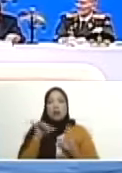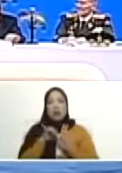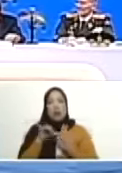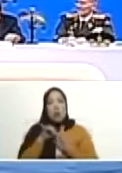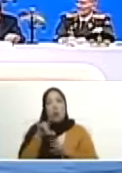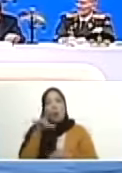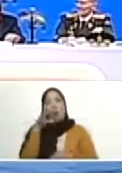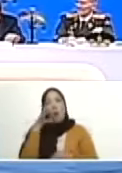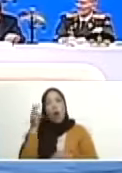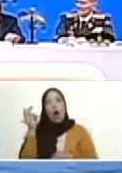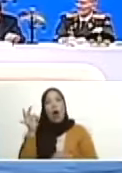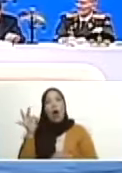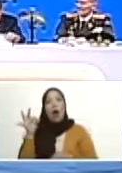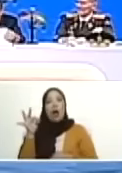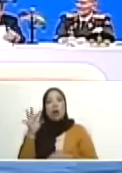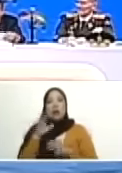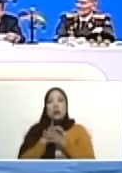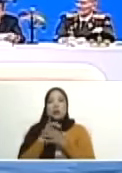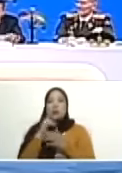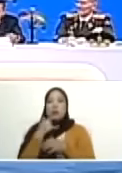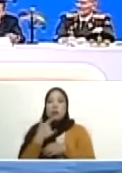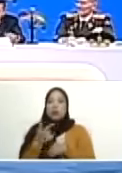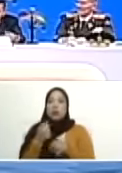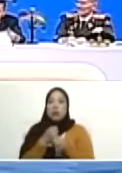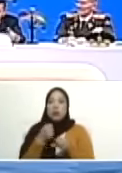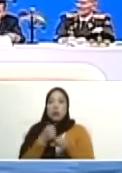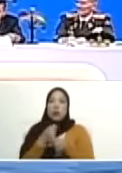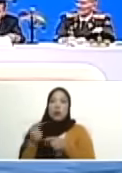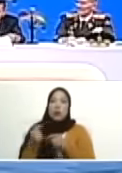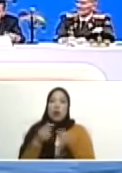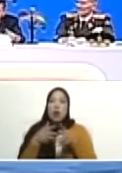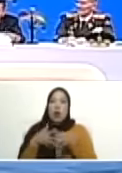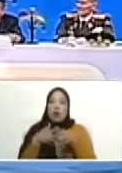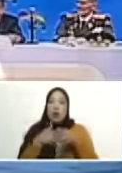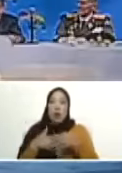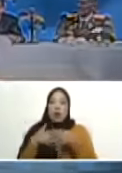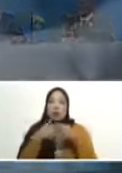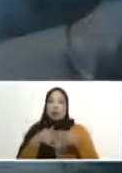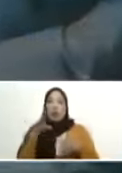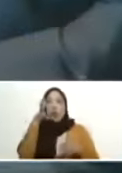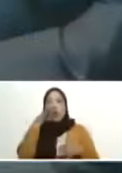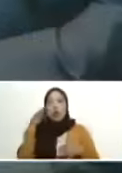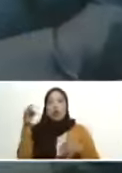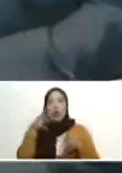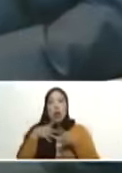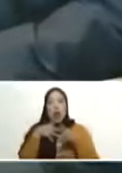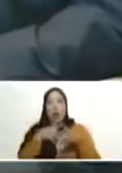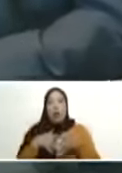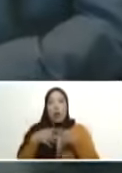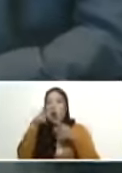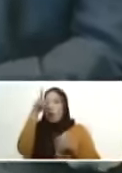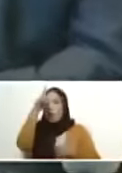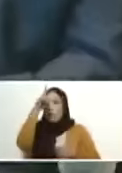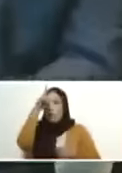al laudo de París, compañías británicas, estadounidenses, francesas, alemanas,